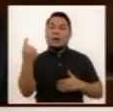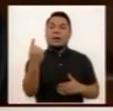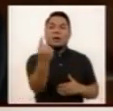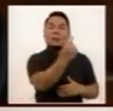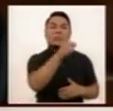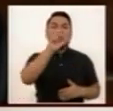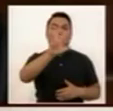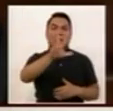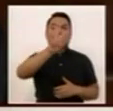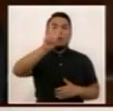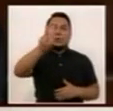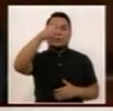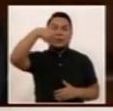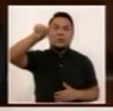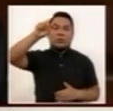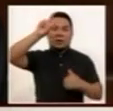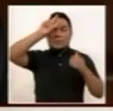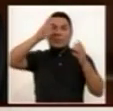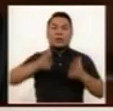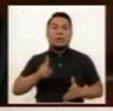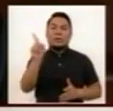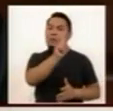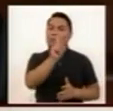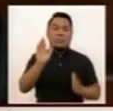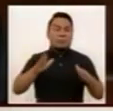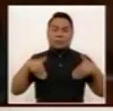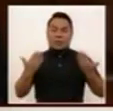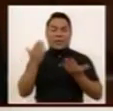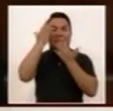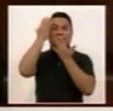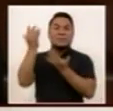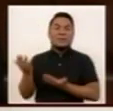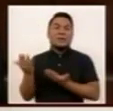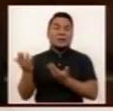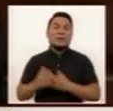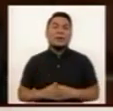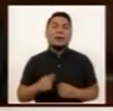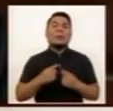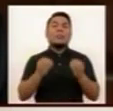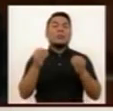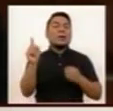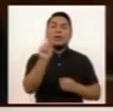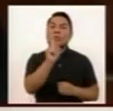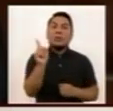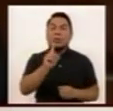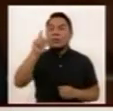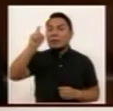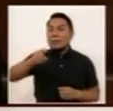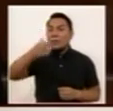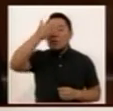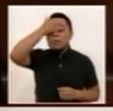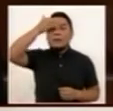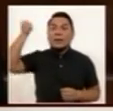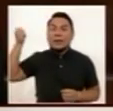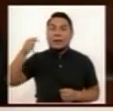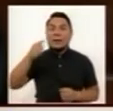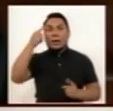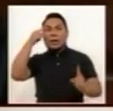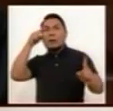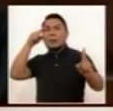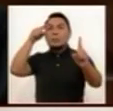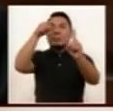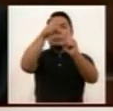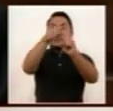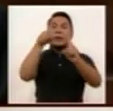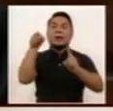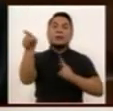32 millones de peruanos no puede esperar, porque no debemos olvidar que nuestra mayor meta es que